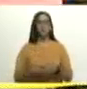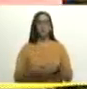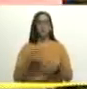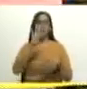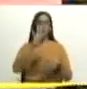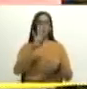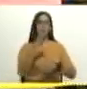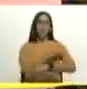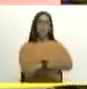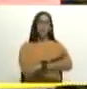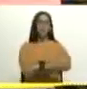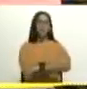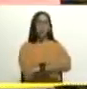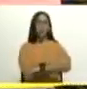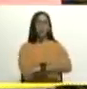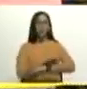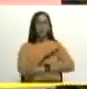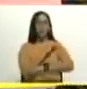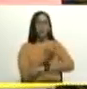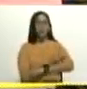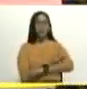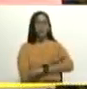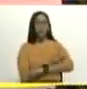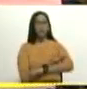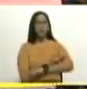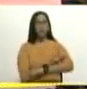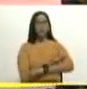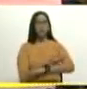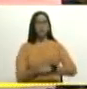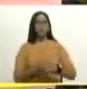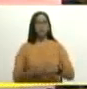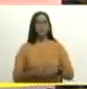Cuatro opositores férreos,